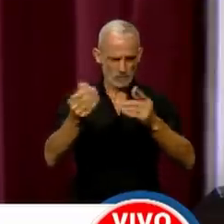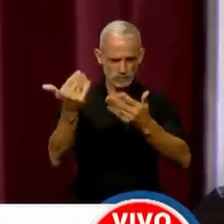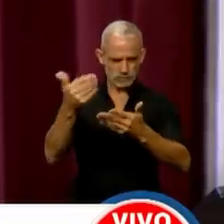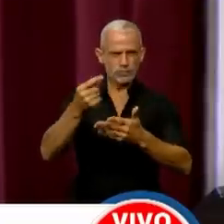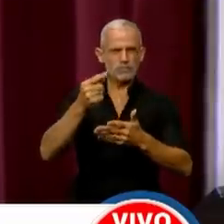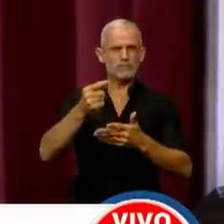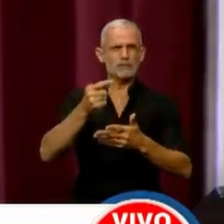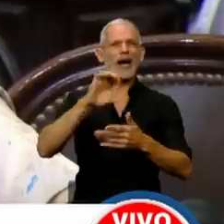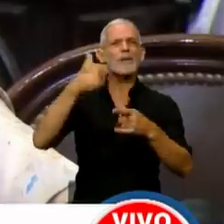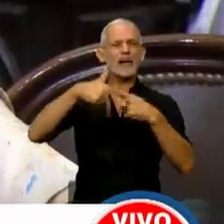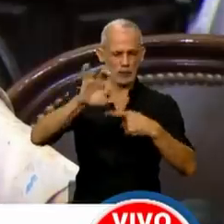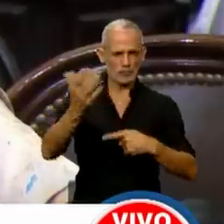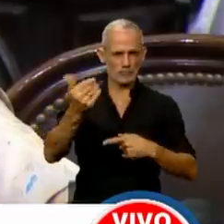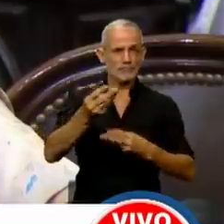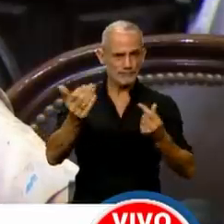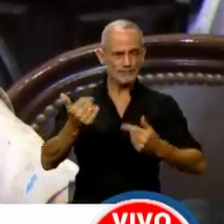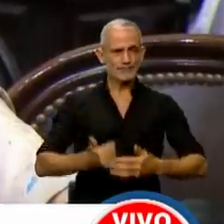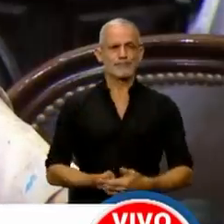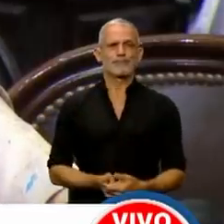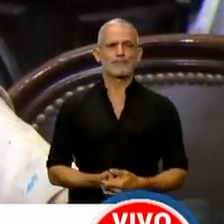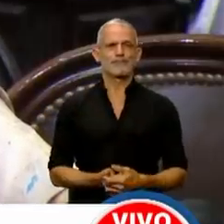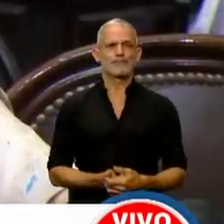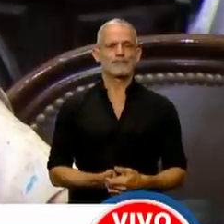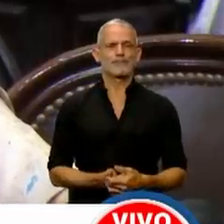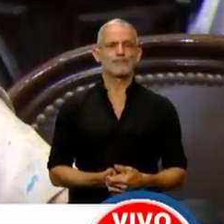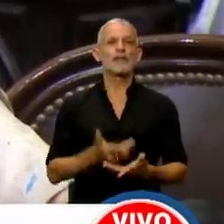concluya, diputada. Concluya, diputada Moro.